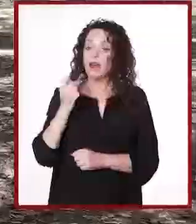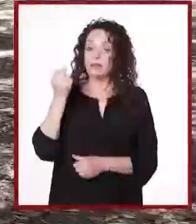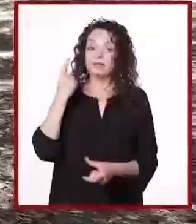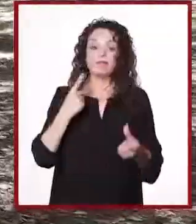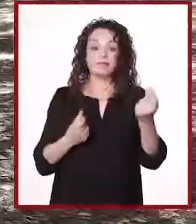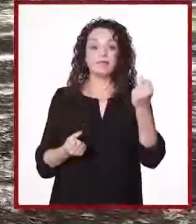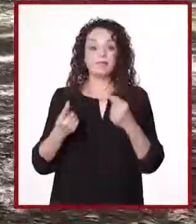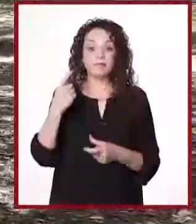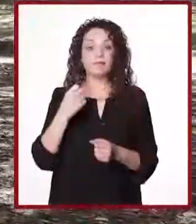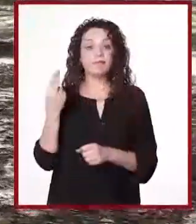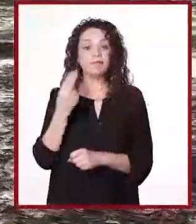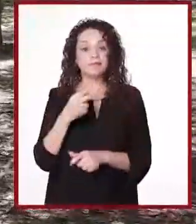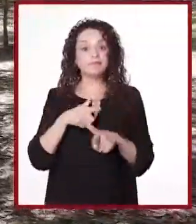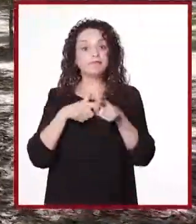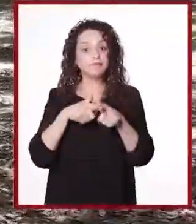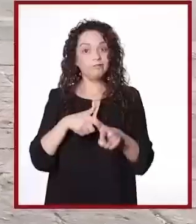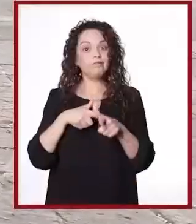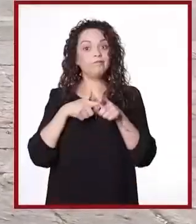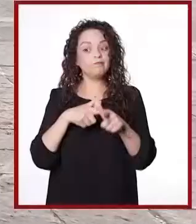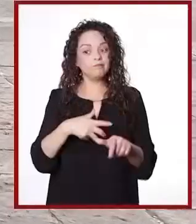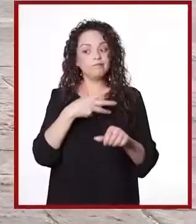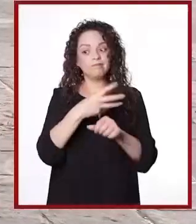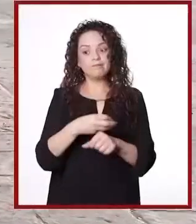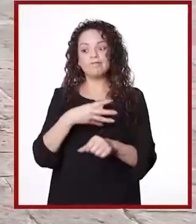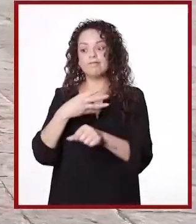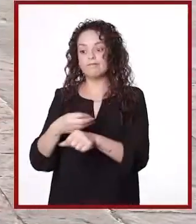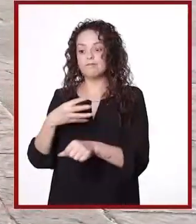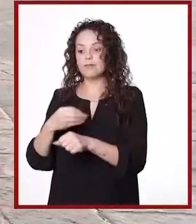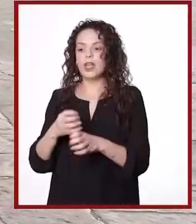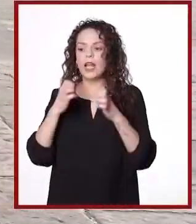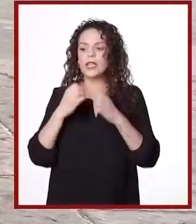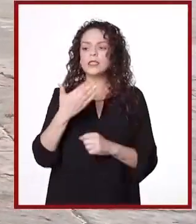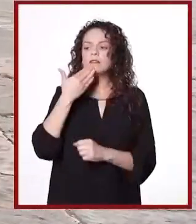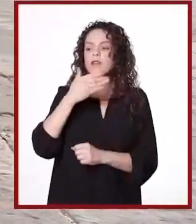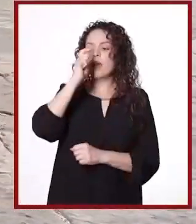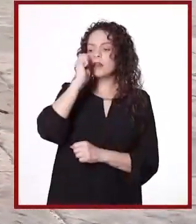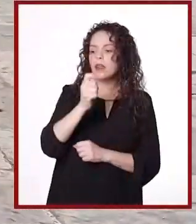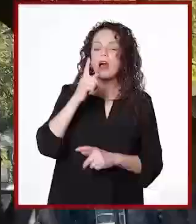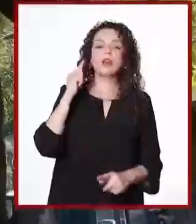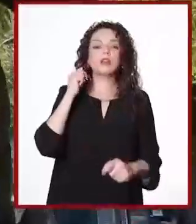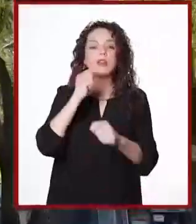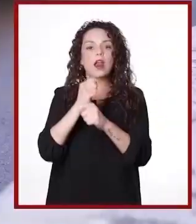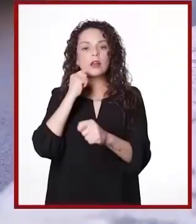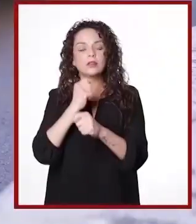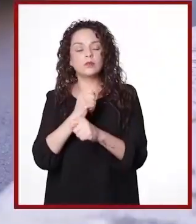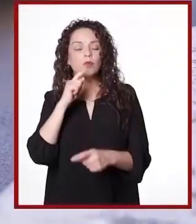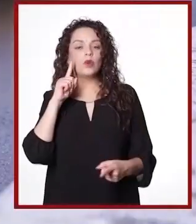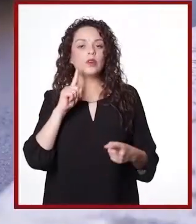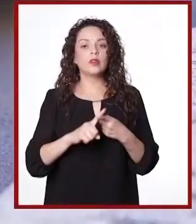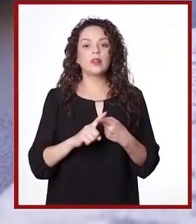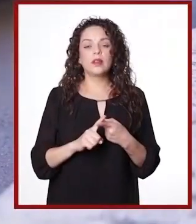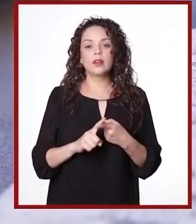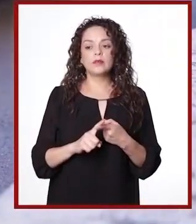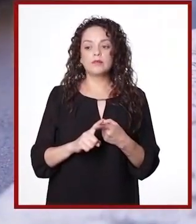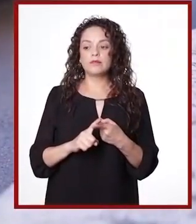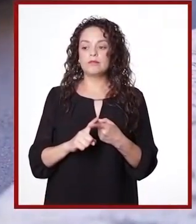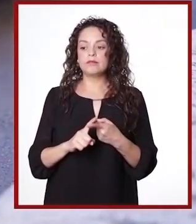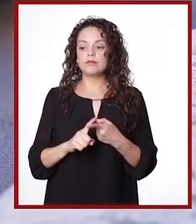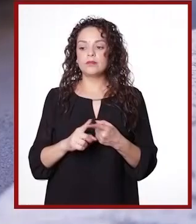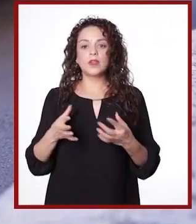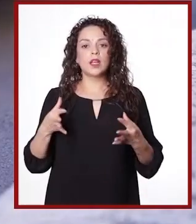que hay que seguir tomando. Lo que estamos bien es en transporte, en cuestión de